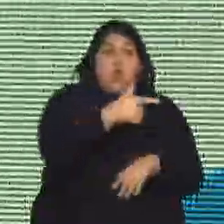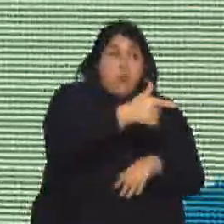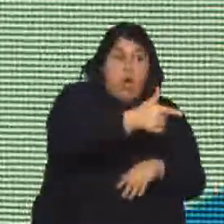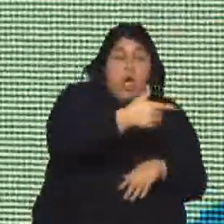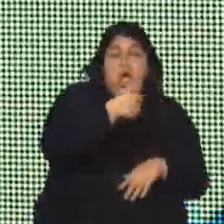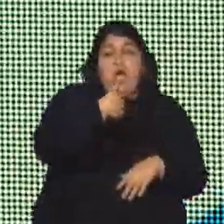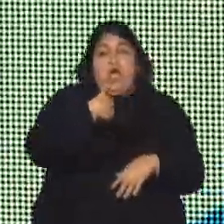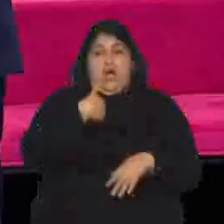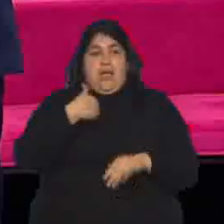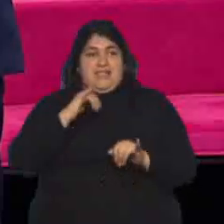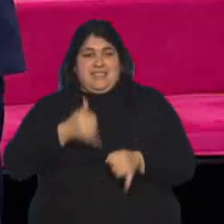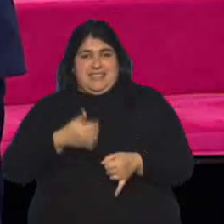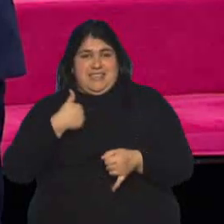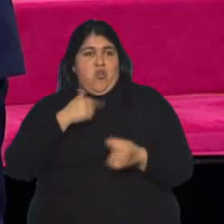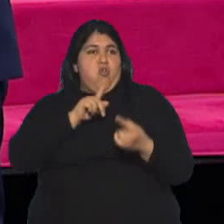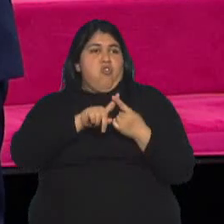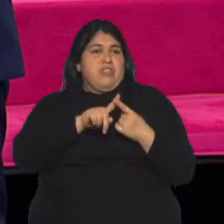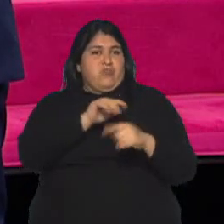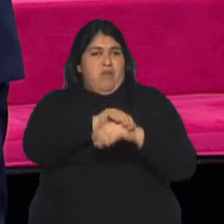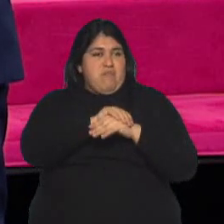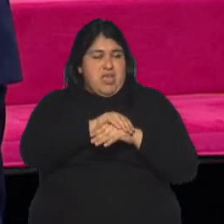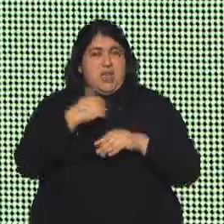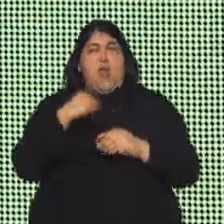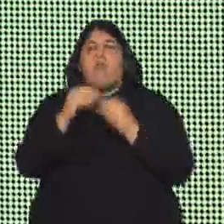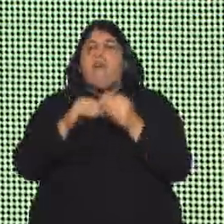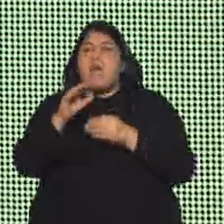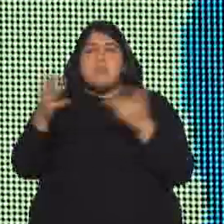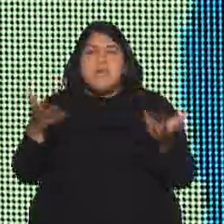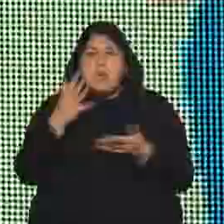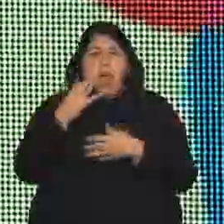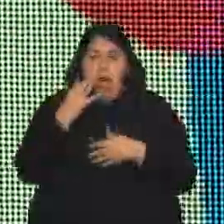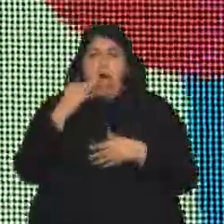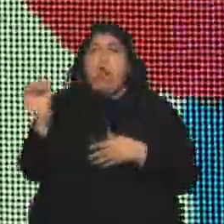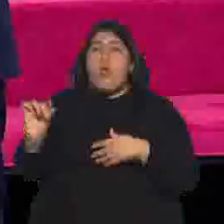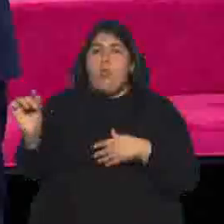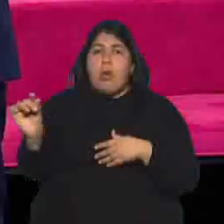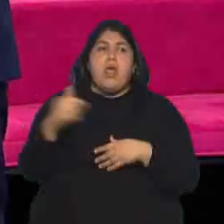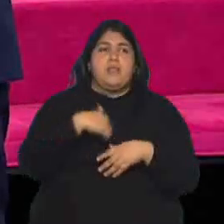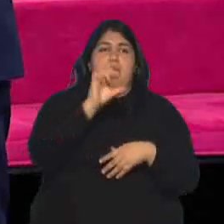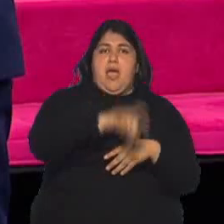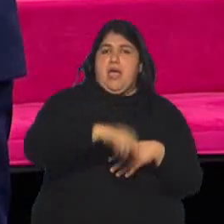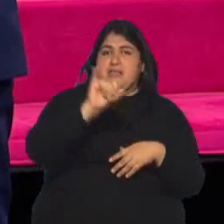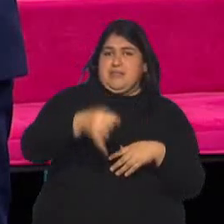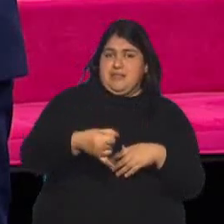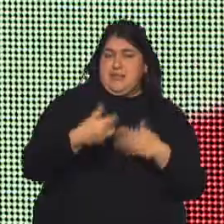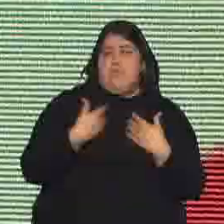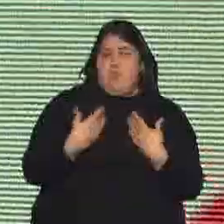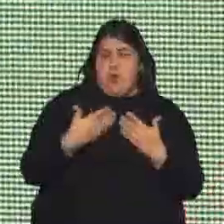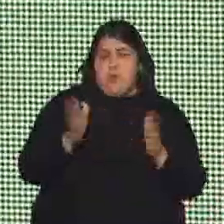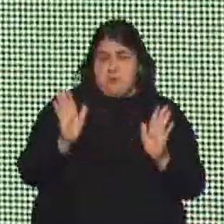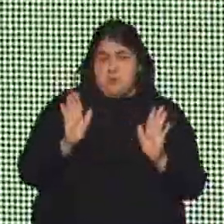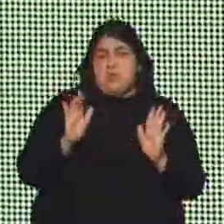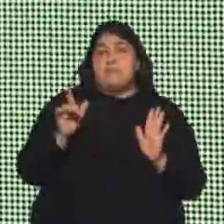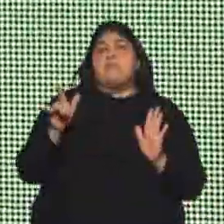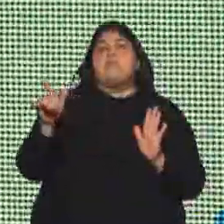sí... Una persona muy cercana a vos. Claro, de tu familia, tu papá prestar. O tu mamá. Te salís vos como... Entonces, por ahí, usar